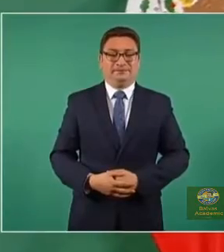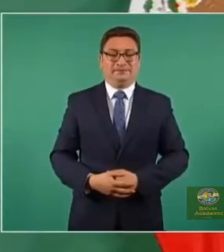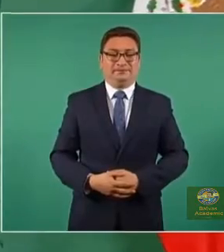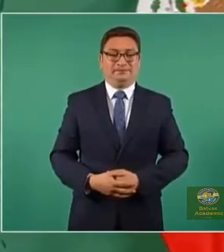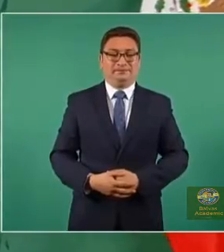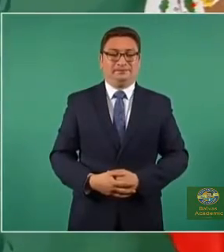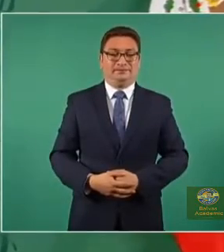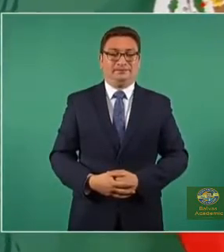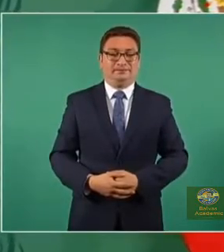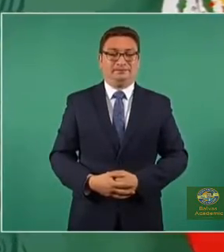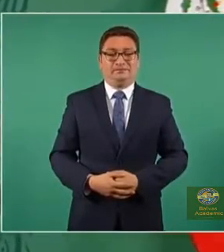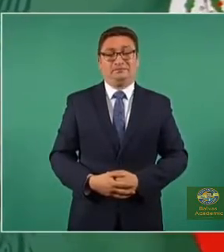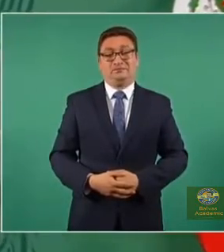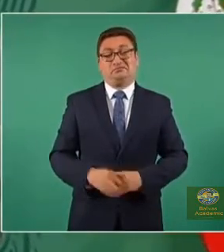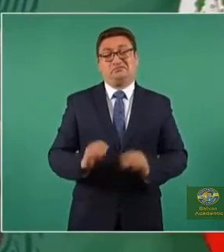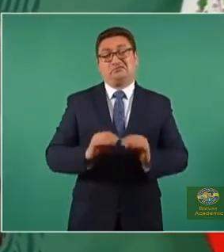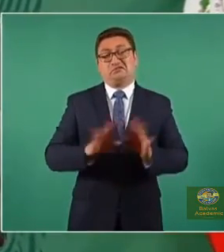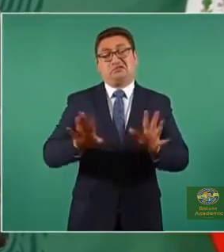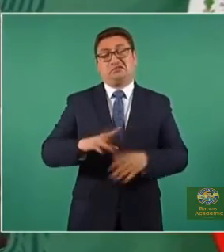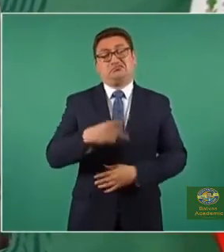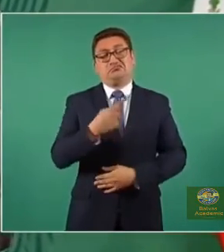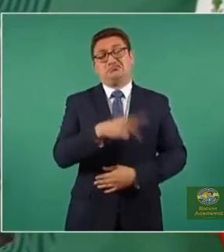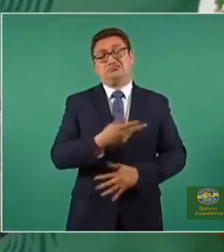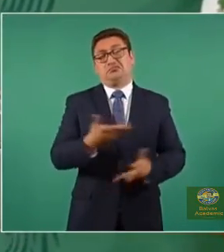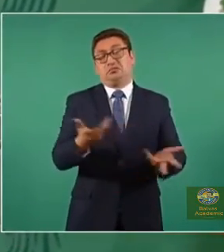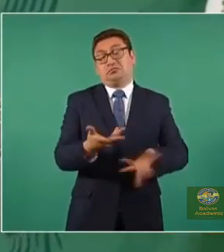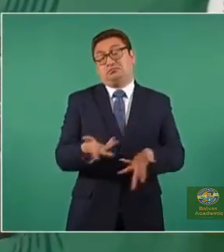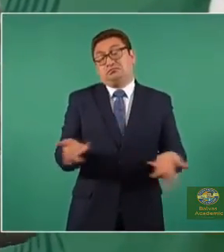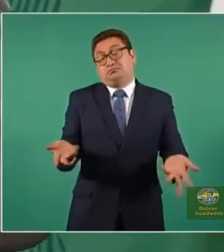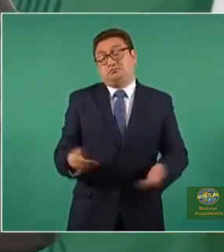es legítimo.